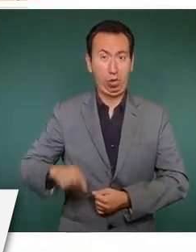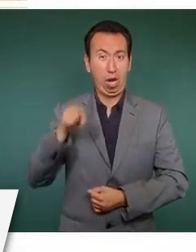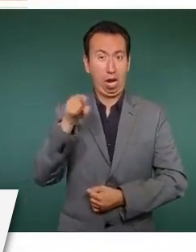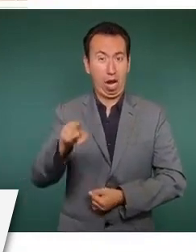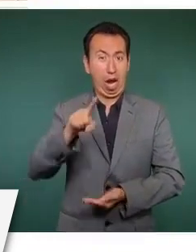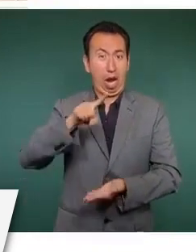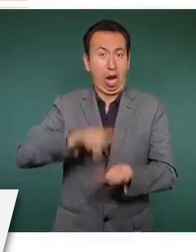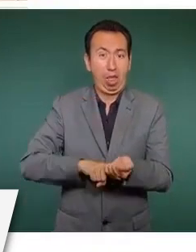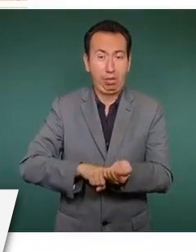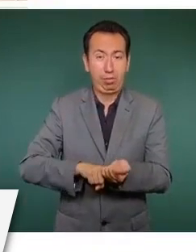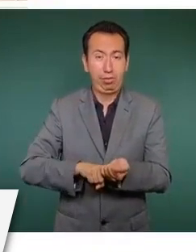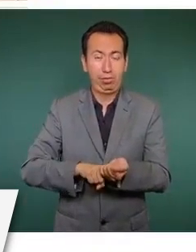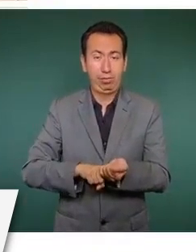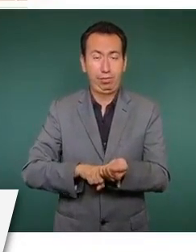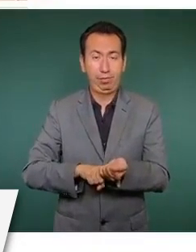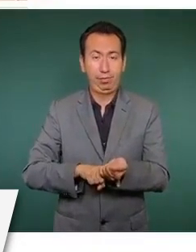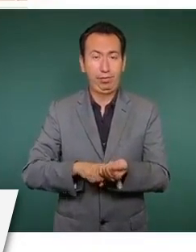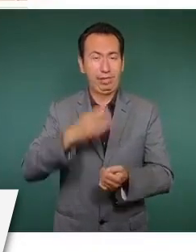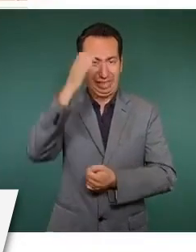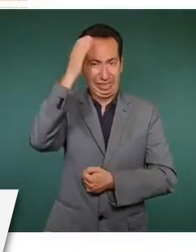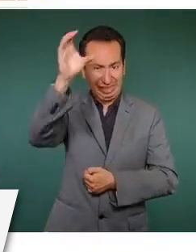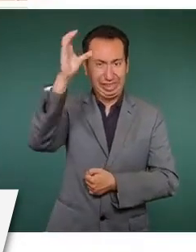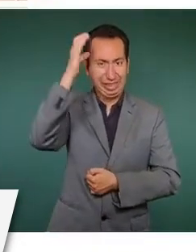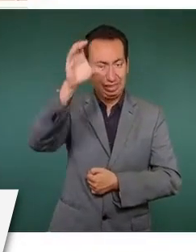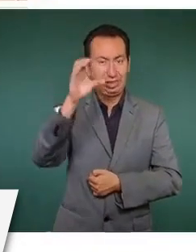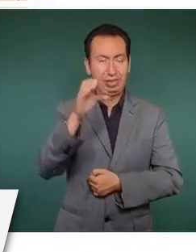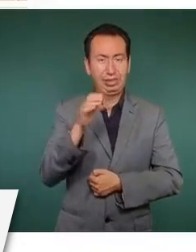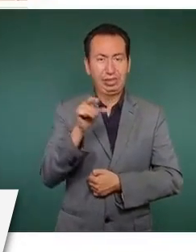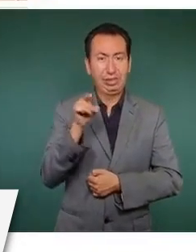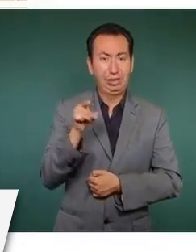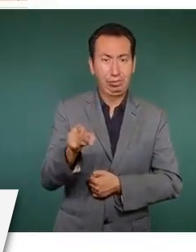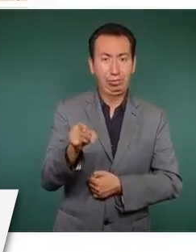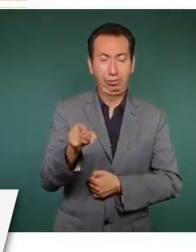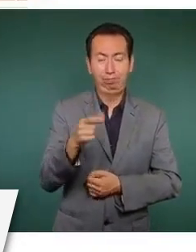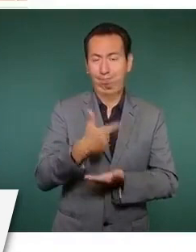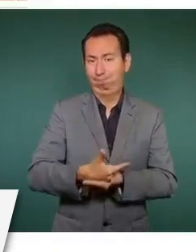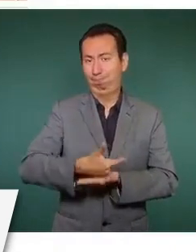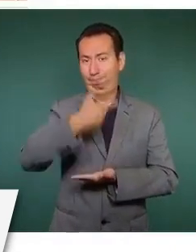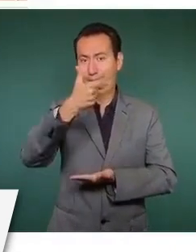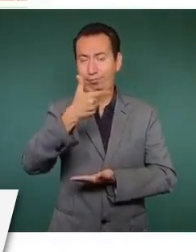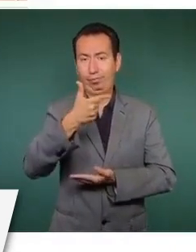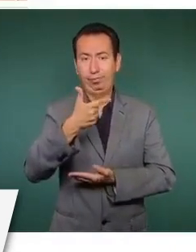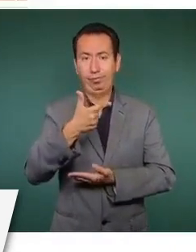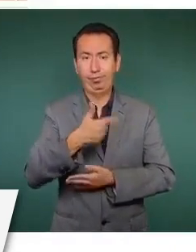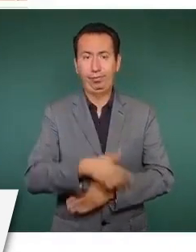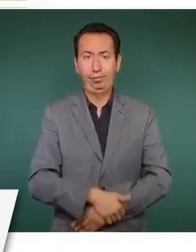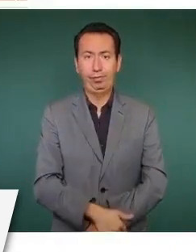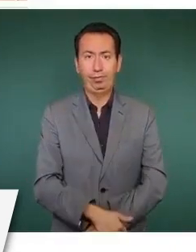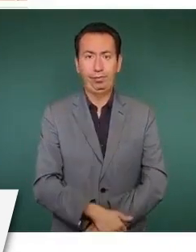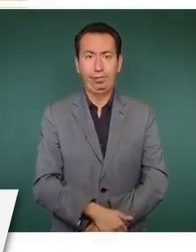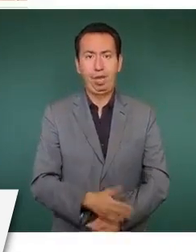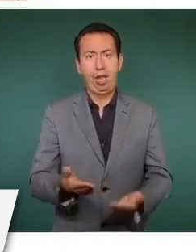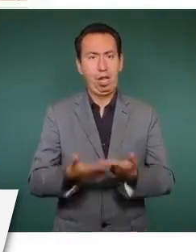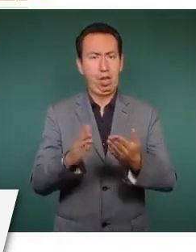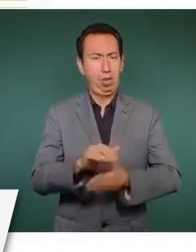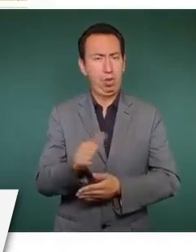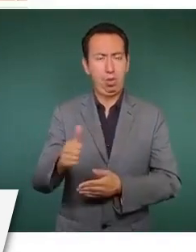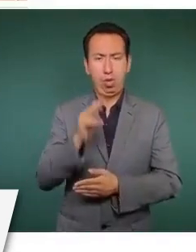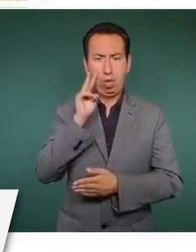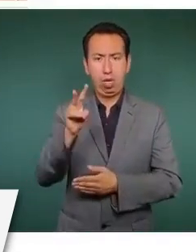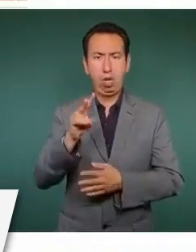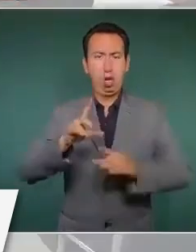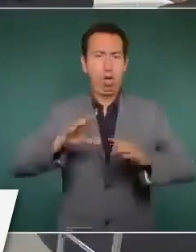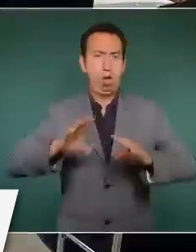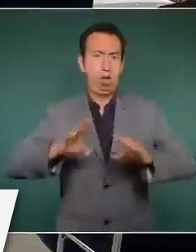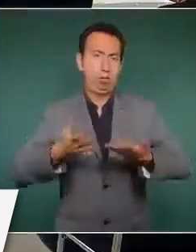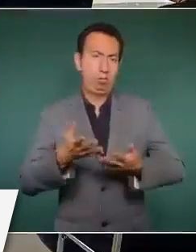donde esta incidencia es más alta. En cuanto a fuerzas de seguridad